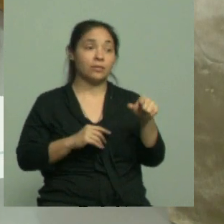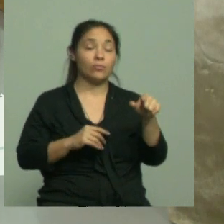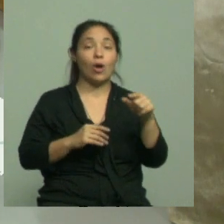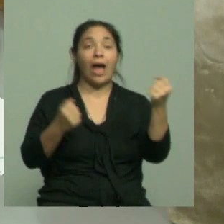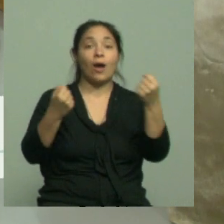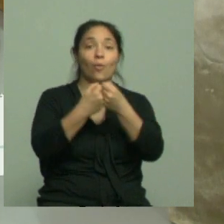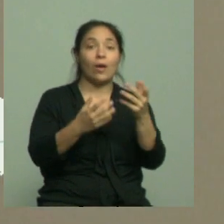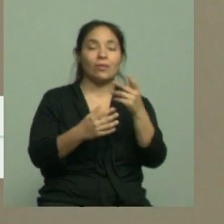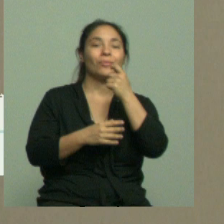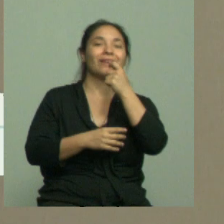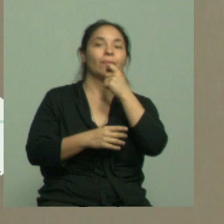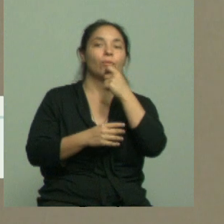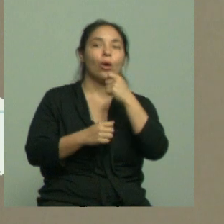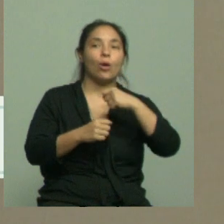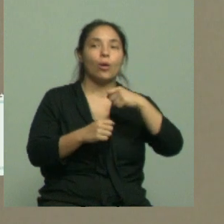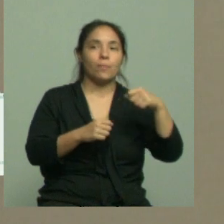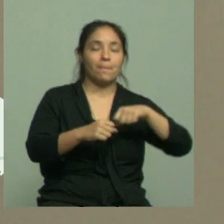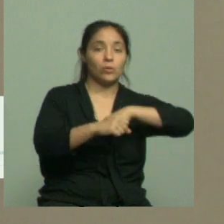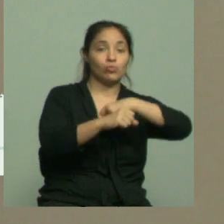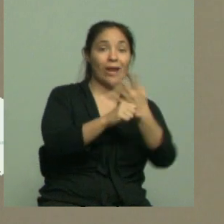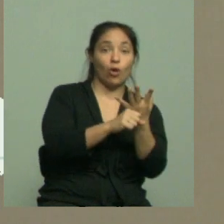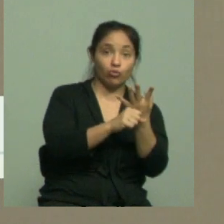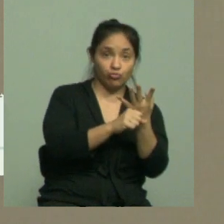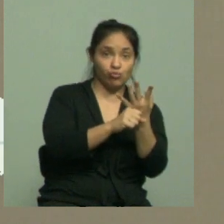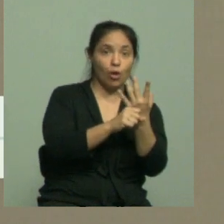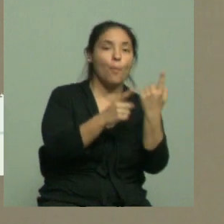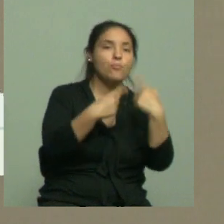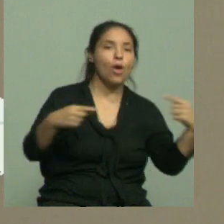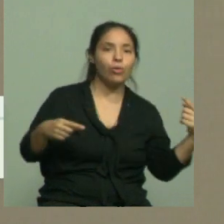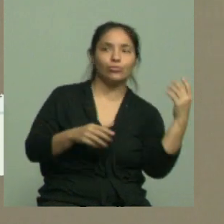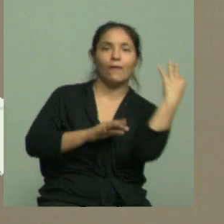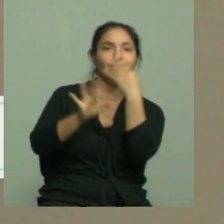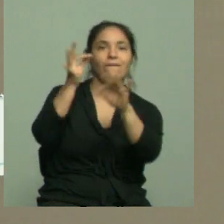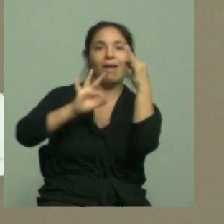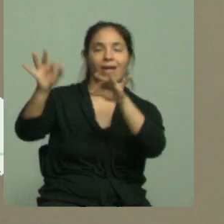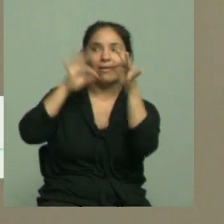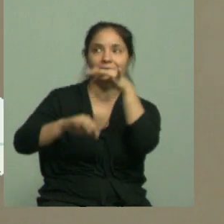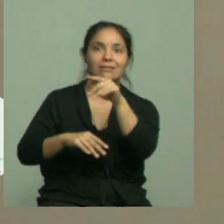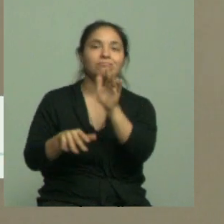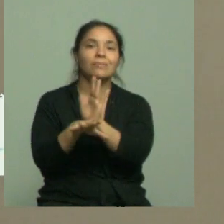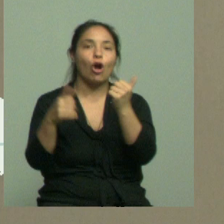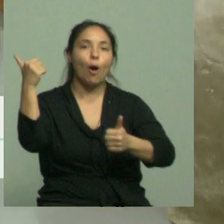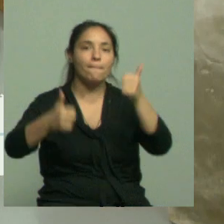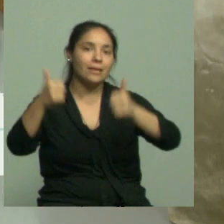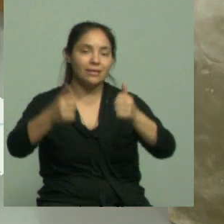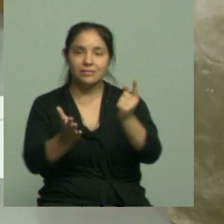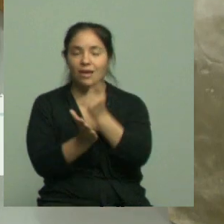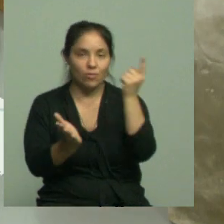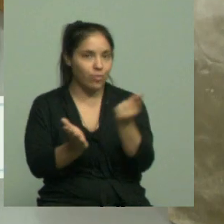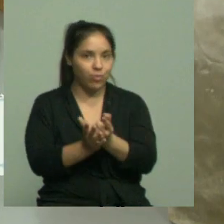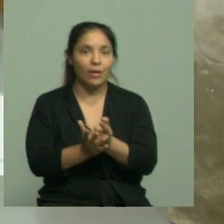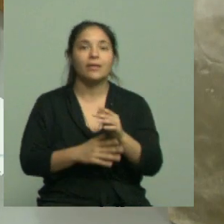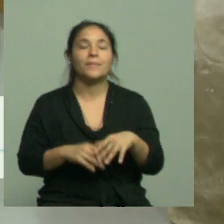acuerdo productos que vinieran desde Sudamérica, desde el Mercosur. La pregunta es, ¿qué opina el resto